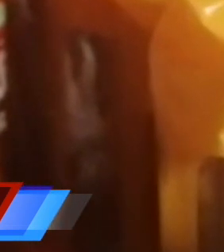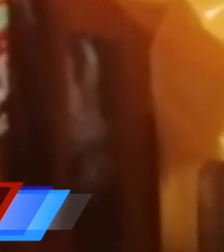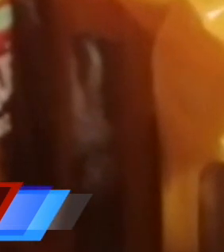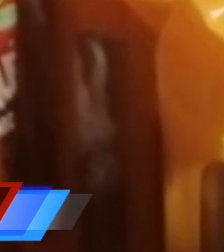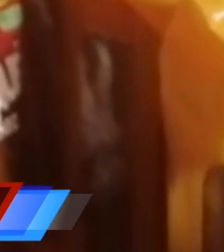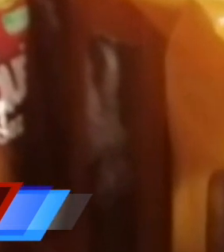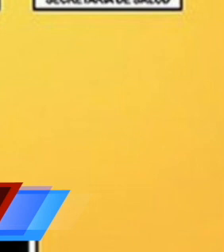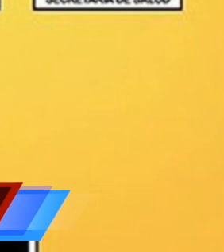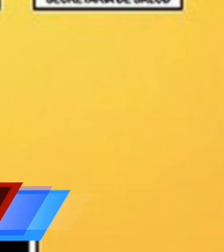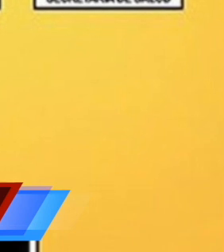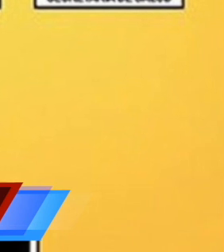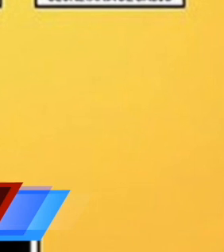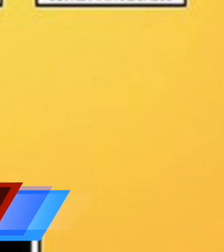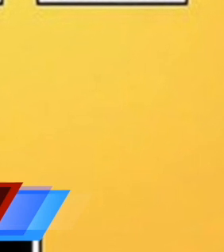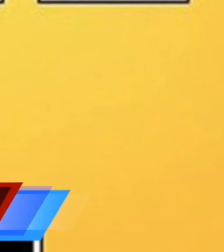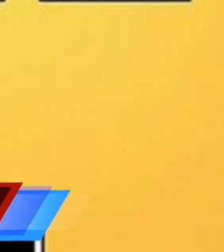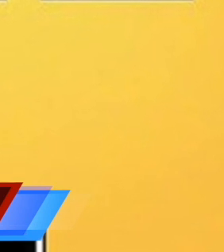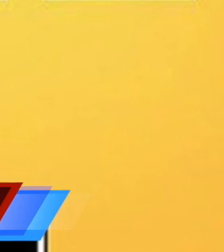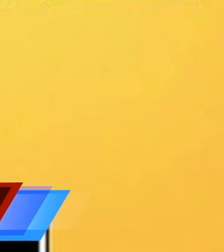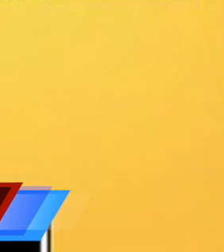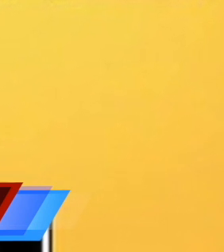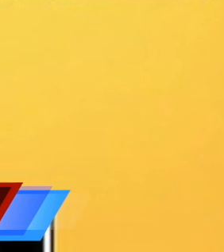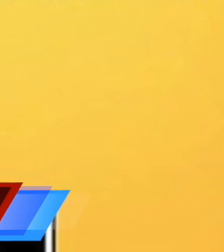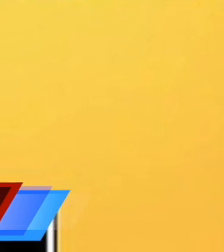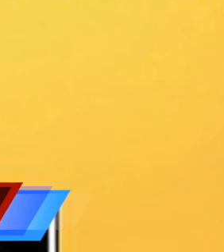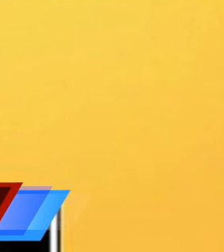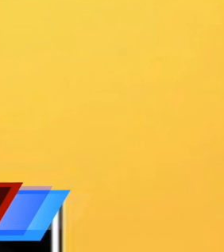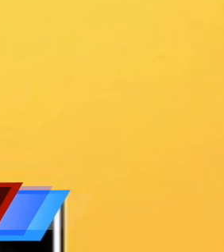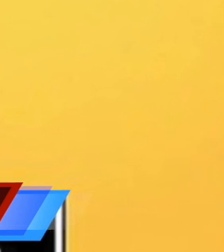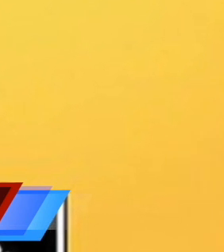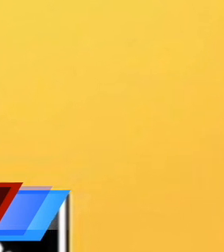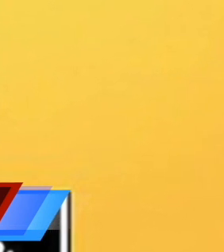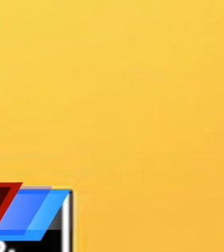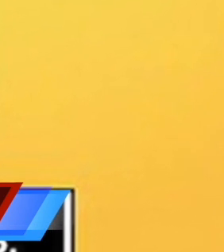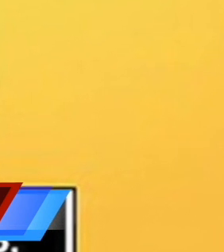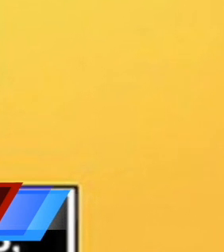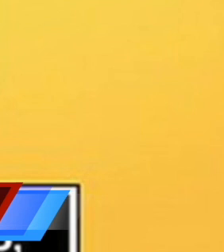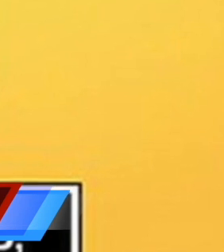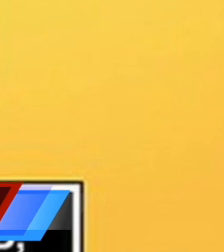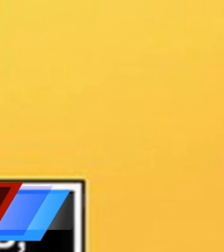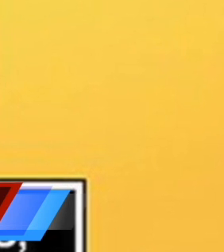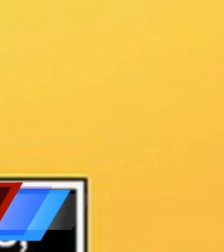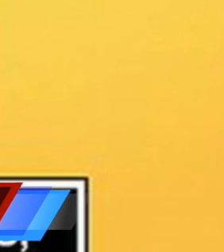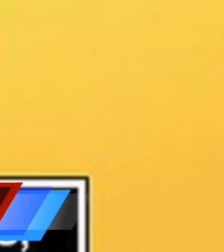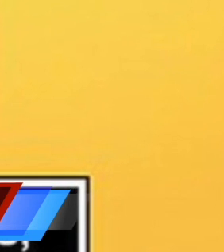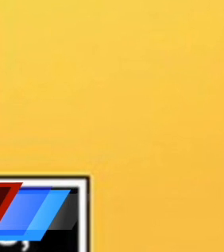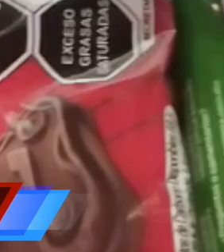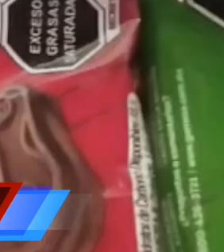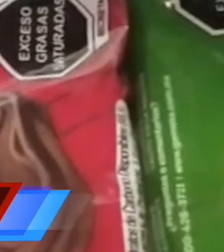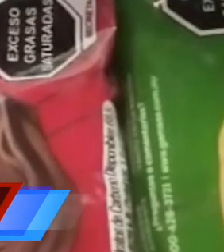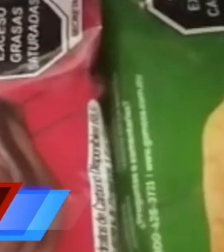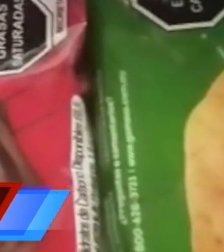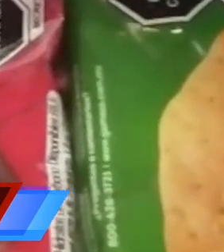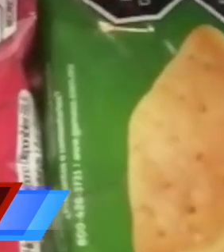medida entra en vigor el próximo 1 de octubre en todo el país, la cual muestra en la parte frontal de todos los productos una serie de sellos que indican de